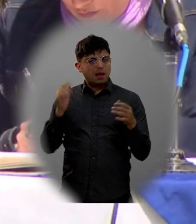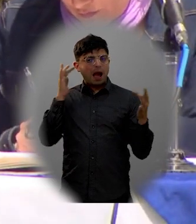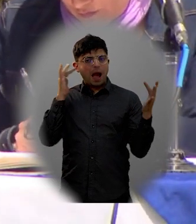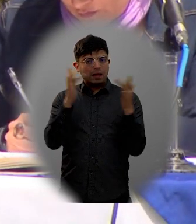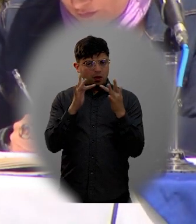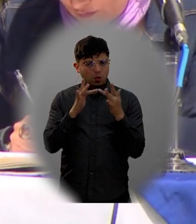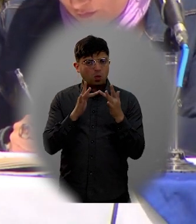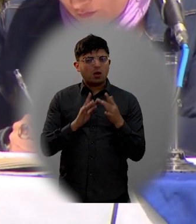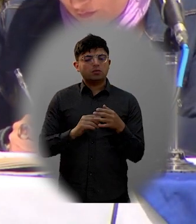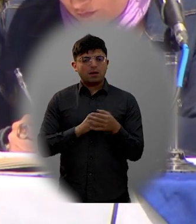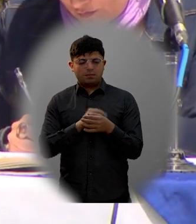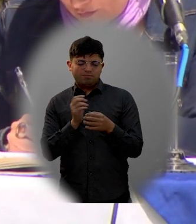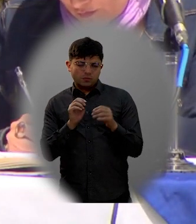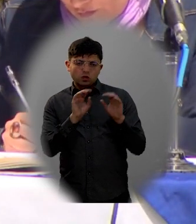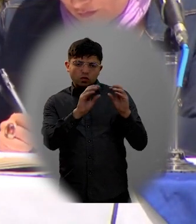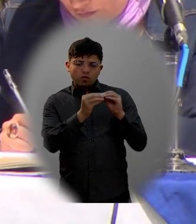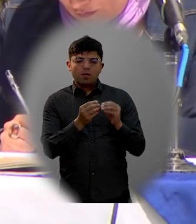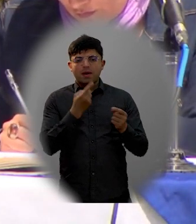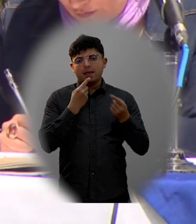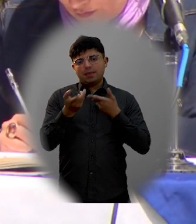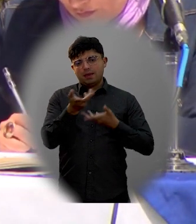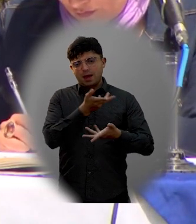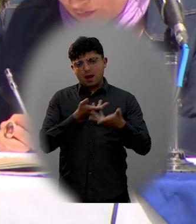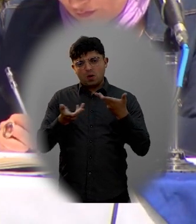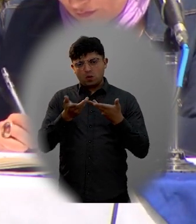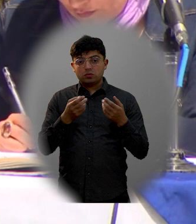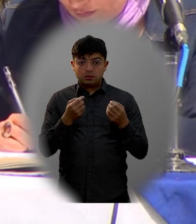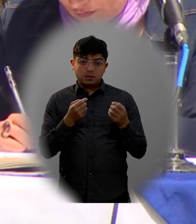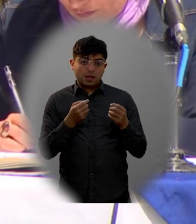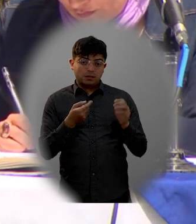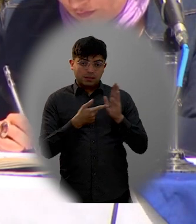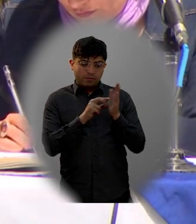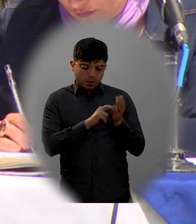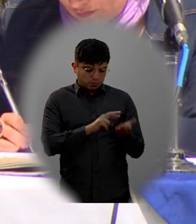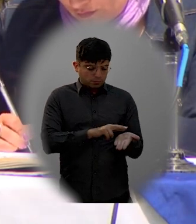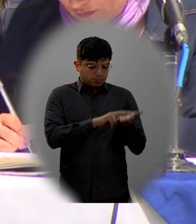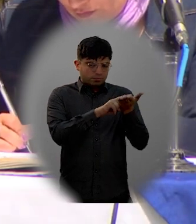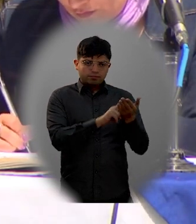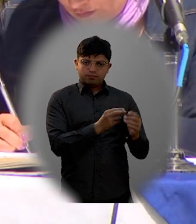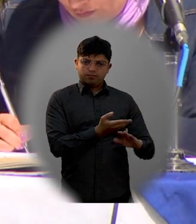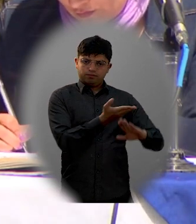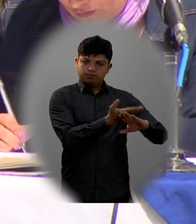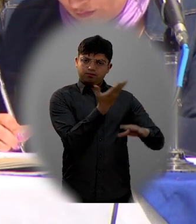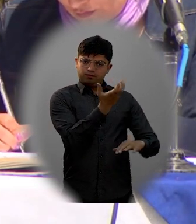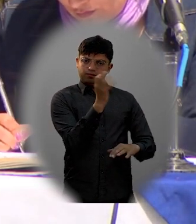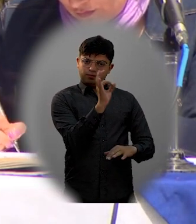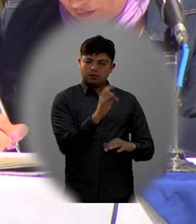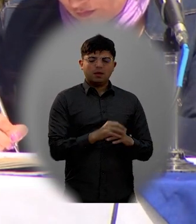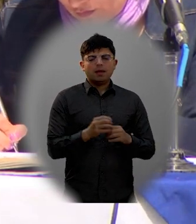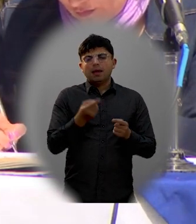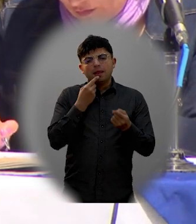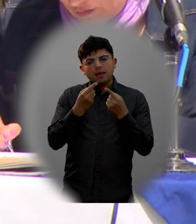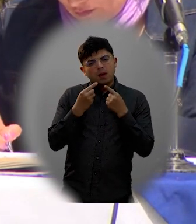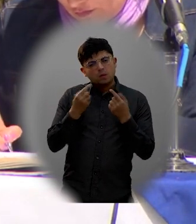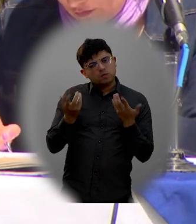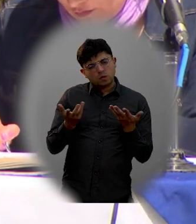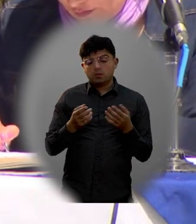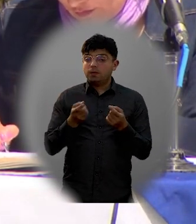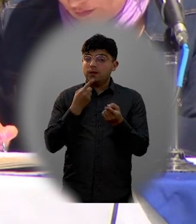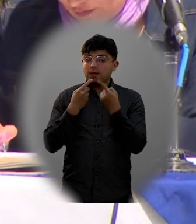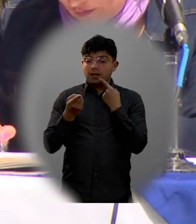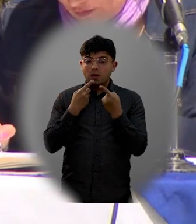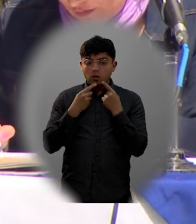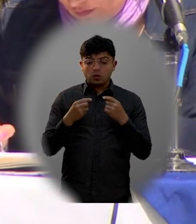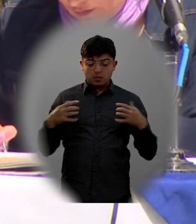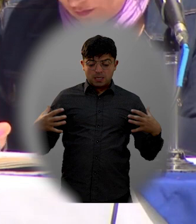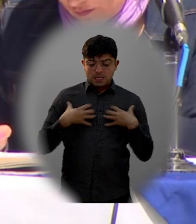ideales para el tipo de diálogo que tiene que generar una apuesta restaurativa. ¿Y a qué me refiero con el tipo de diálogo? Pues si se trata de un diálogo